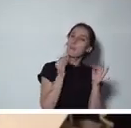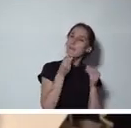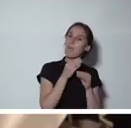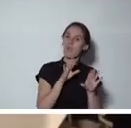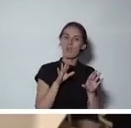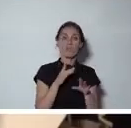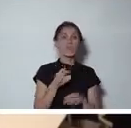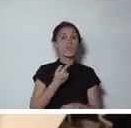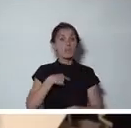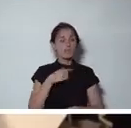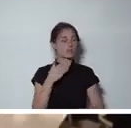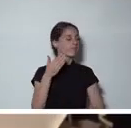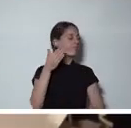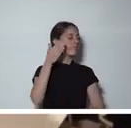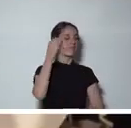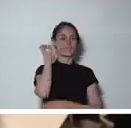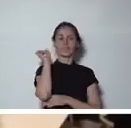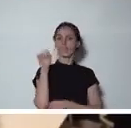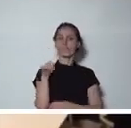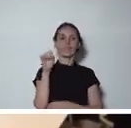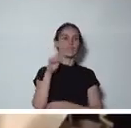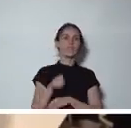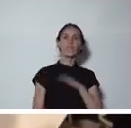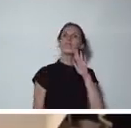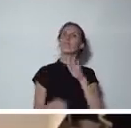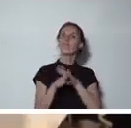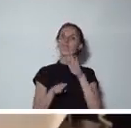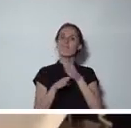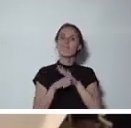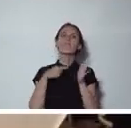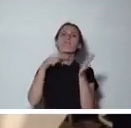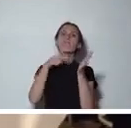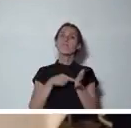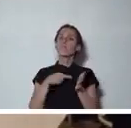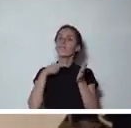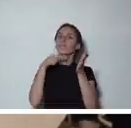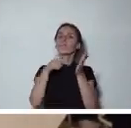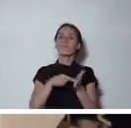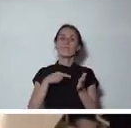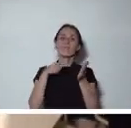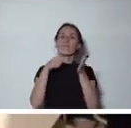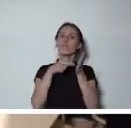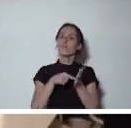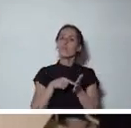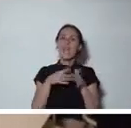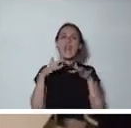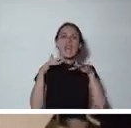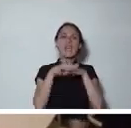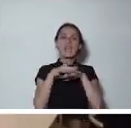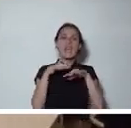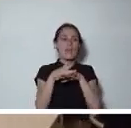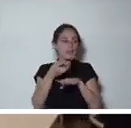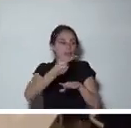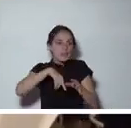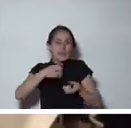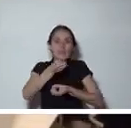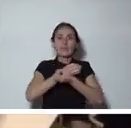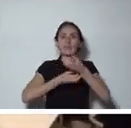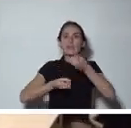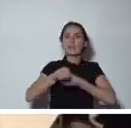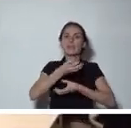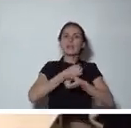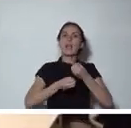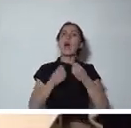perseverar tejer redes situarnos siempre situarnos en el lugar en donde estamos las peleas hay que hacerlas